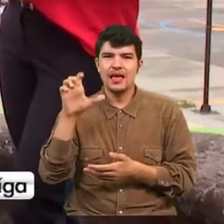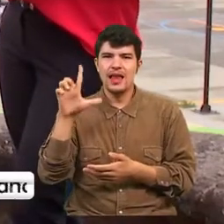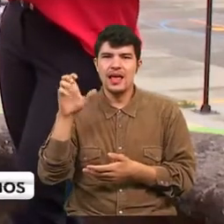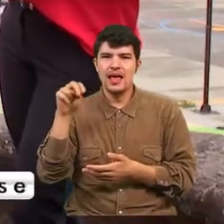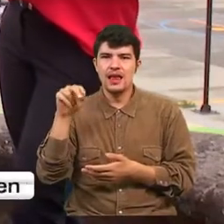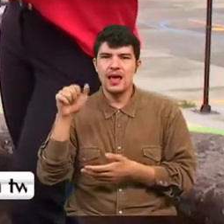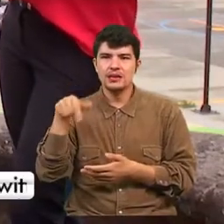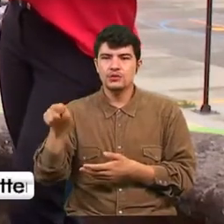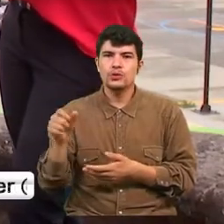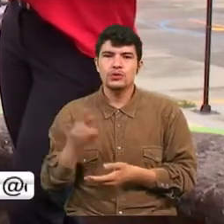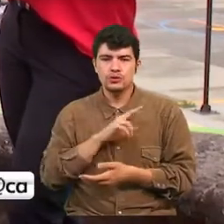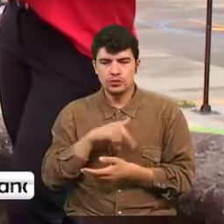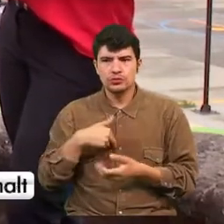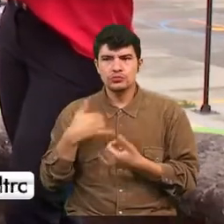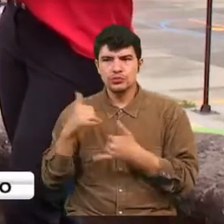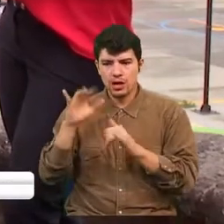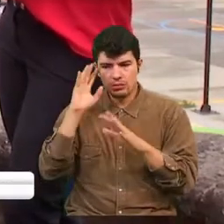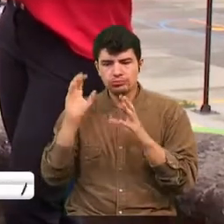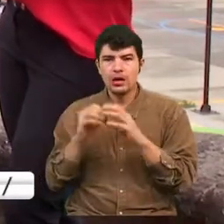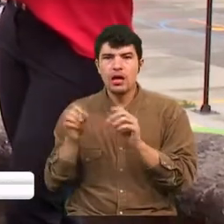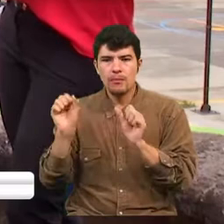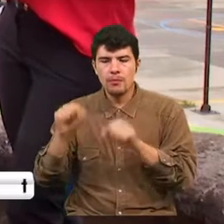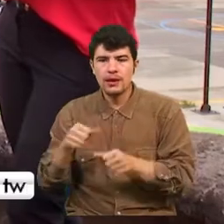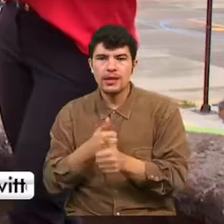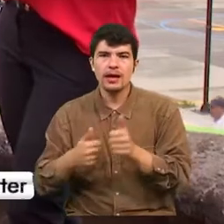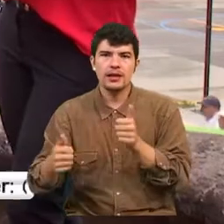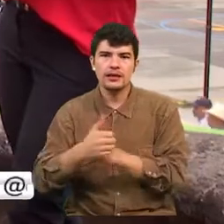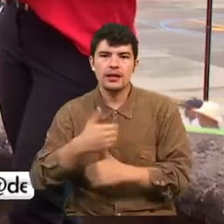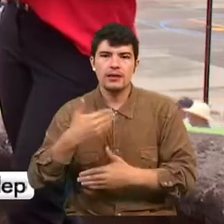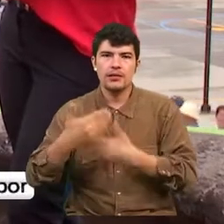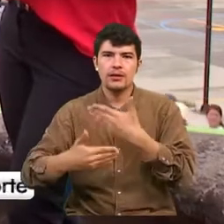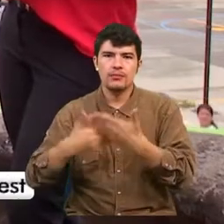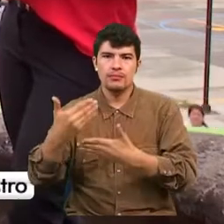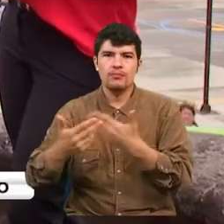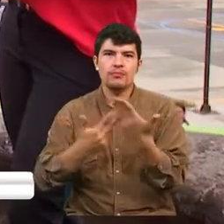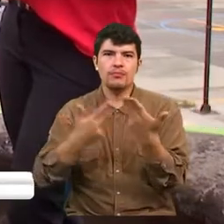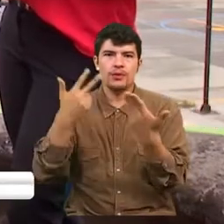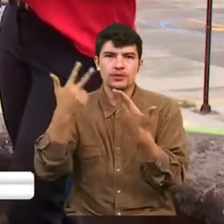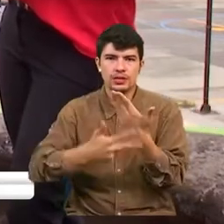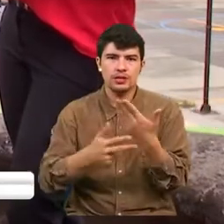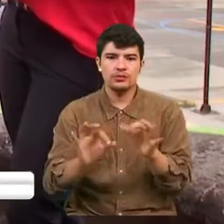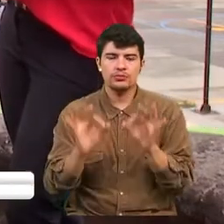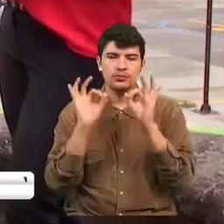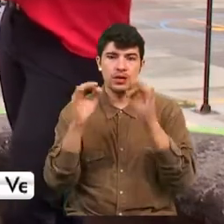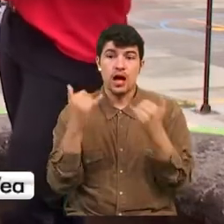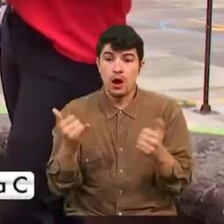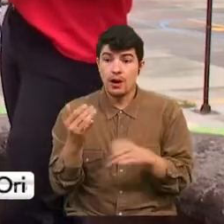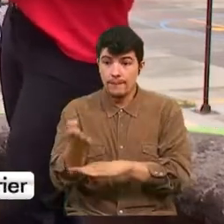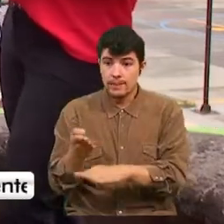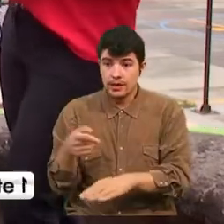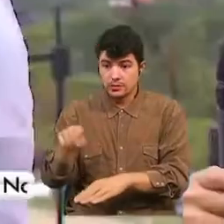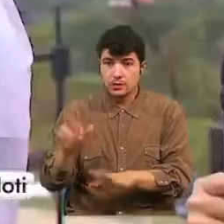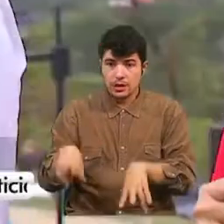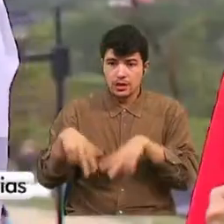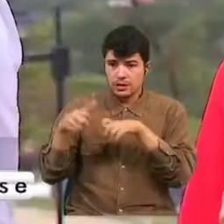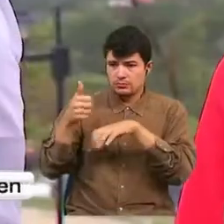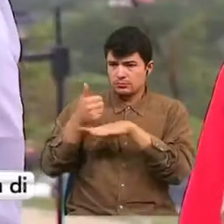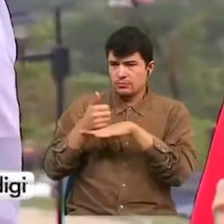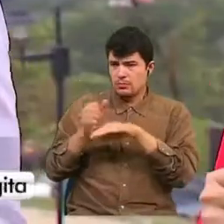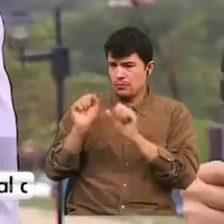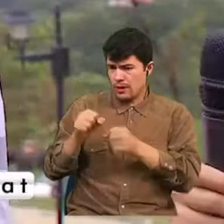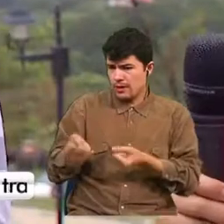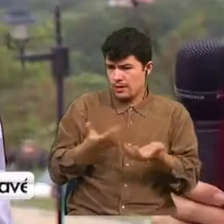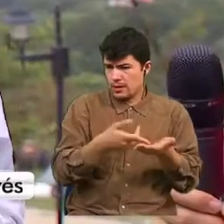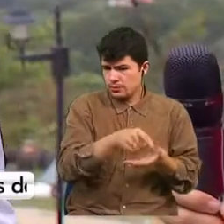el municipio. Le hicimos el comodato para que puedan adelantar proyectos productivos, y ahora le estamos diciendo, vamos a pedirle a la asamblea que nos permita entregárselo a